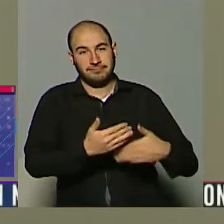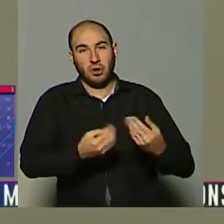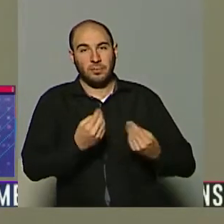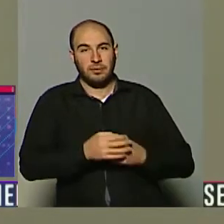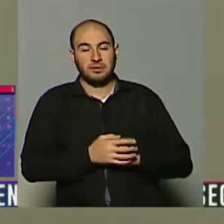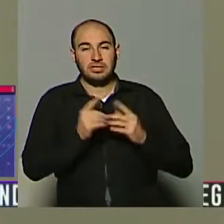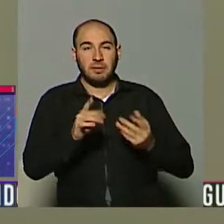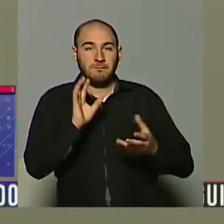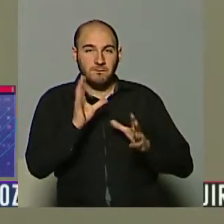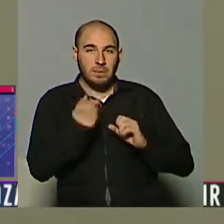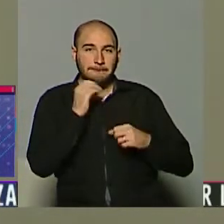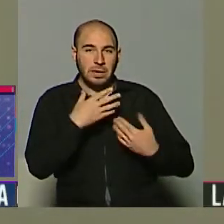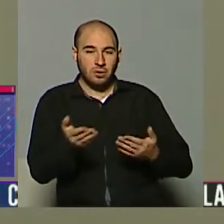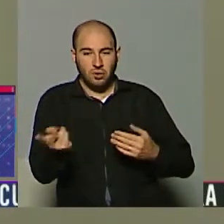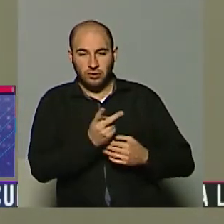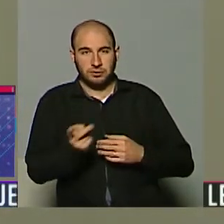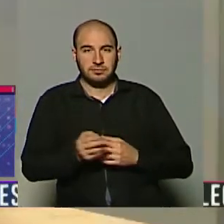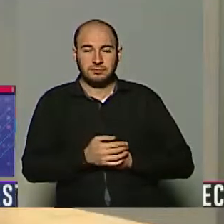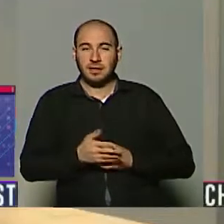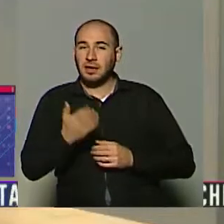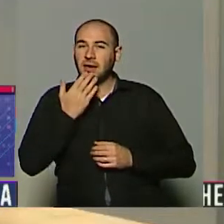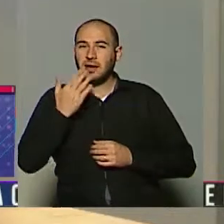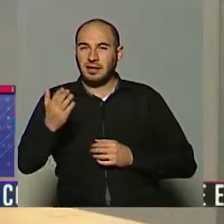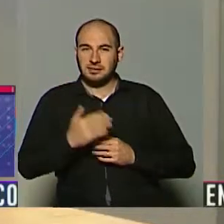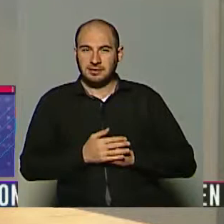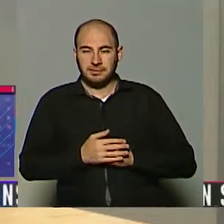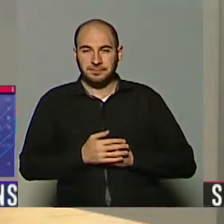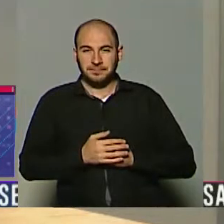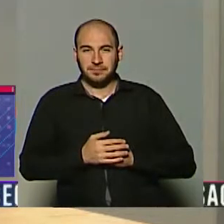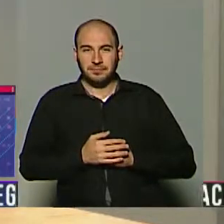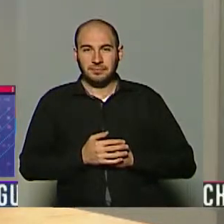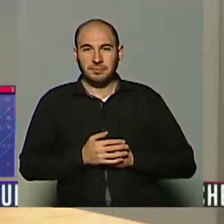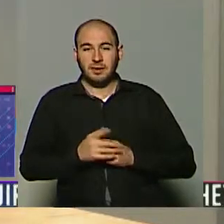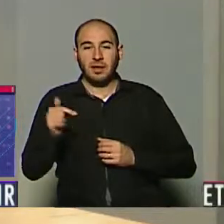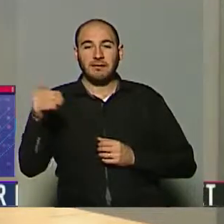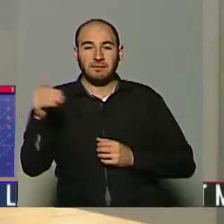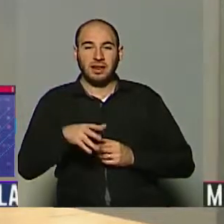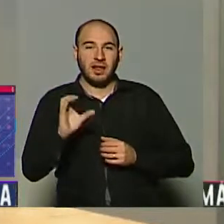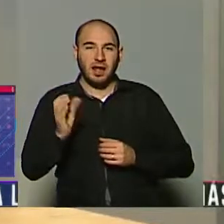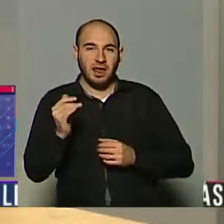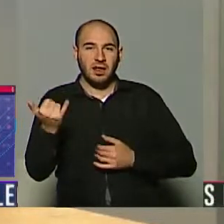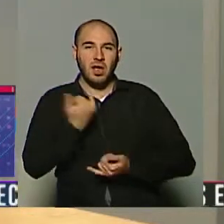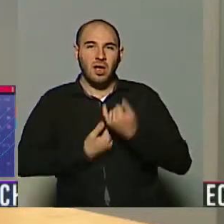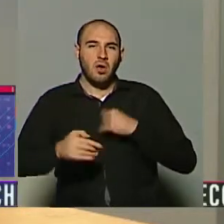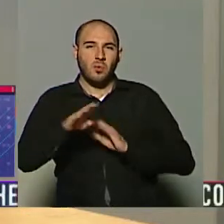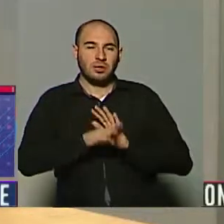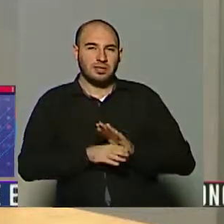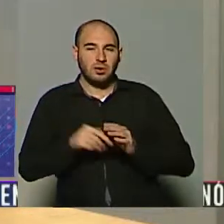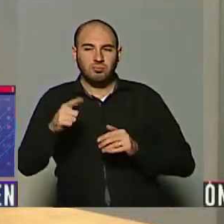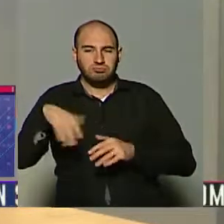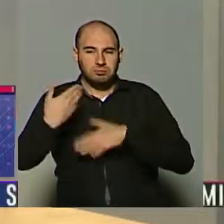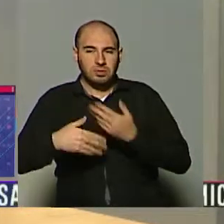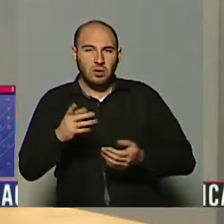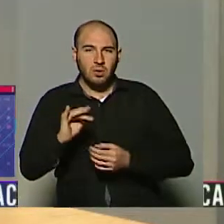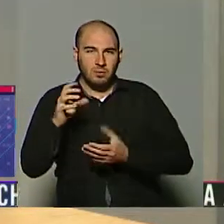y qué es lo mejor para las partes. Bueno, muchísimas gracias, Leandro, por llegar hasta nuestro estudio para explicarnos un poquito lo que llevan adelante